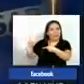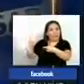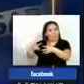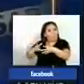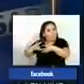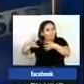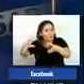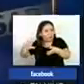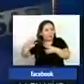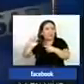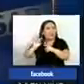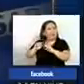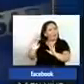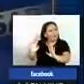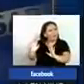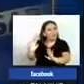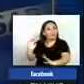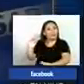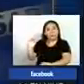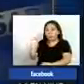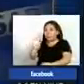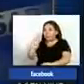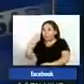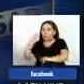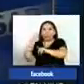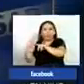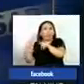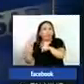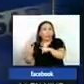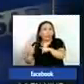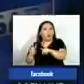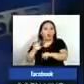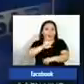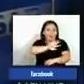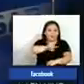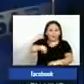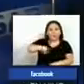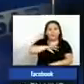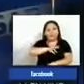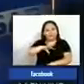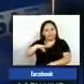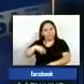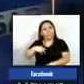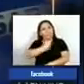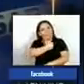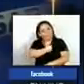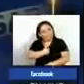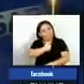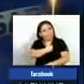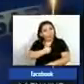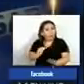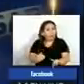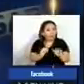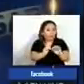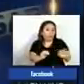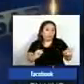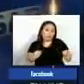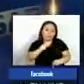mucho, pero detrás de esa cifra hay 42 familias que han estado de luto por la muerte de niños.